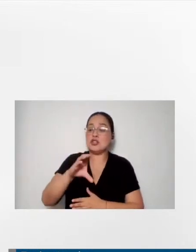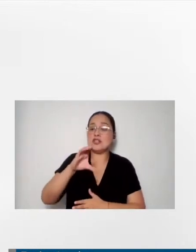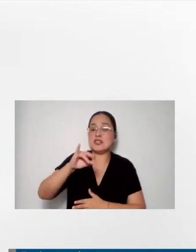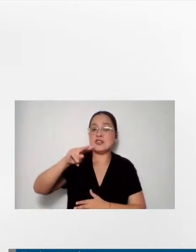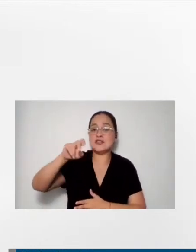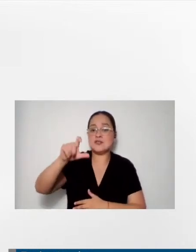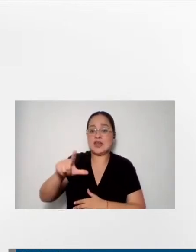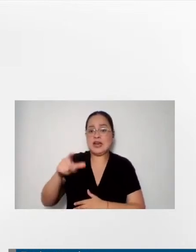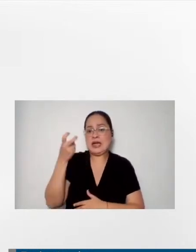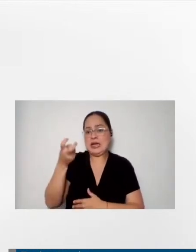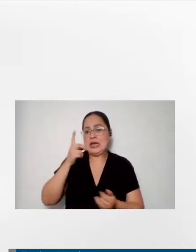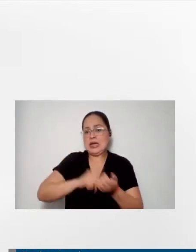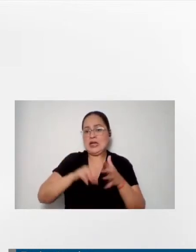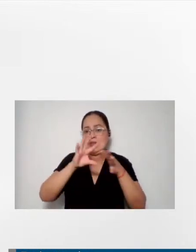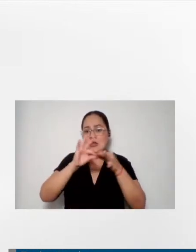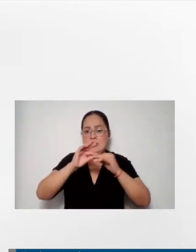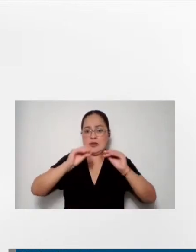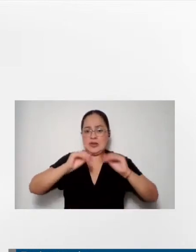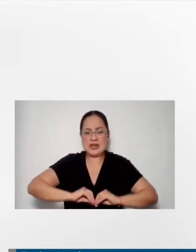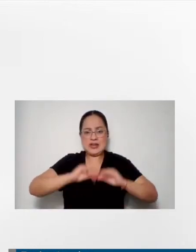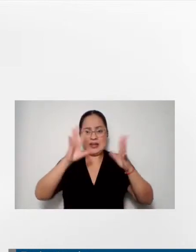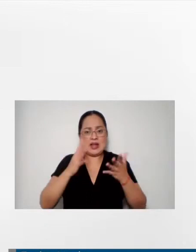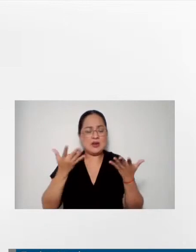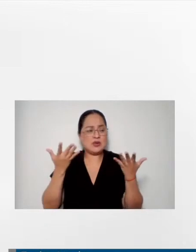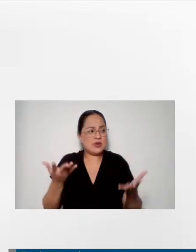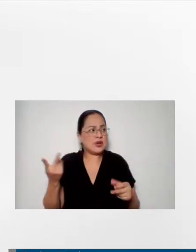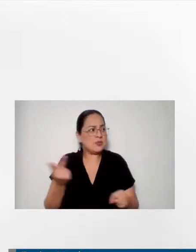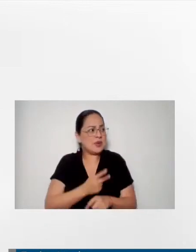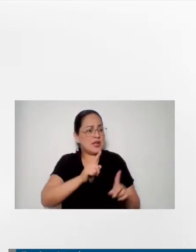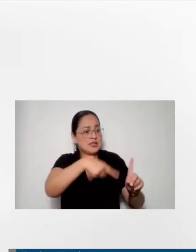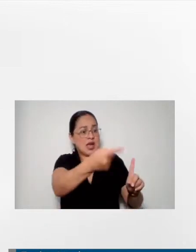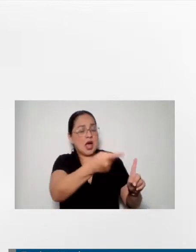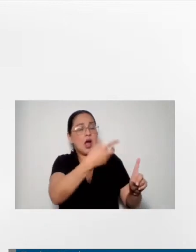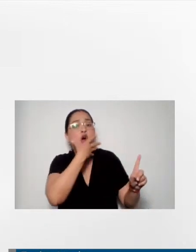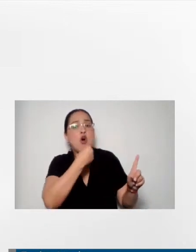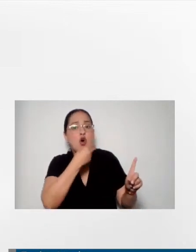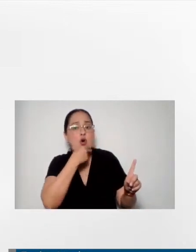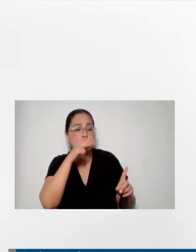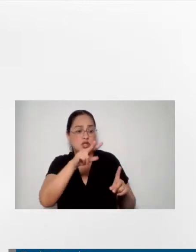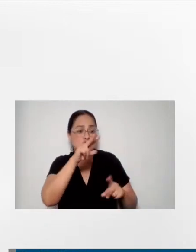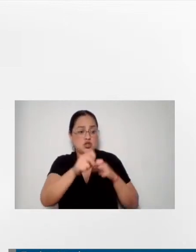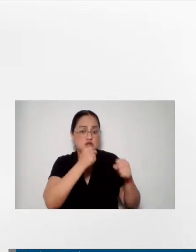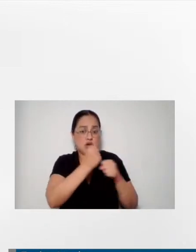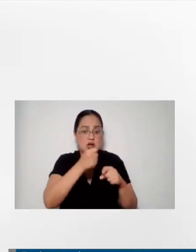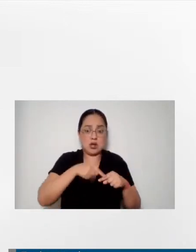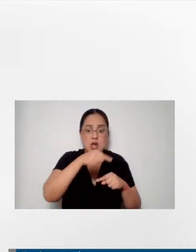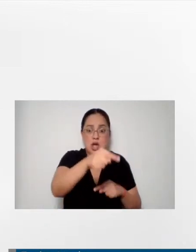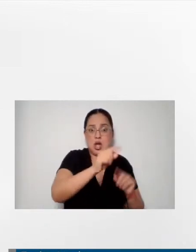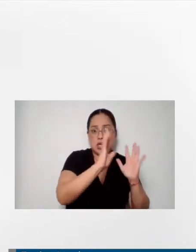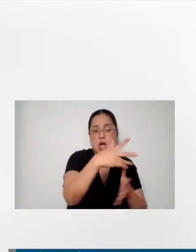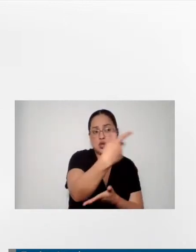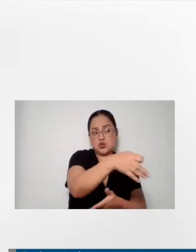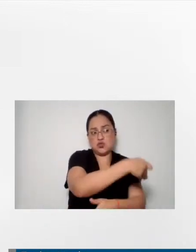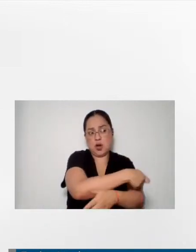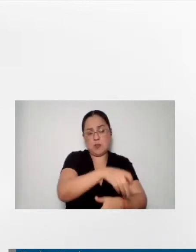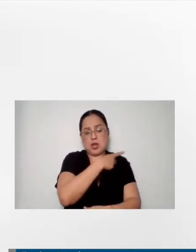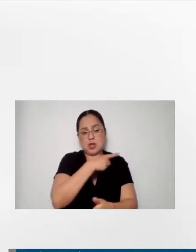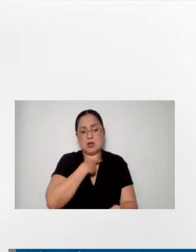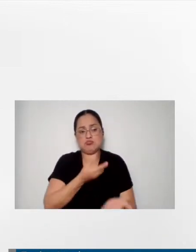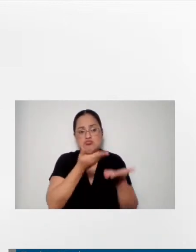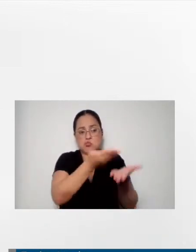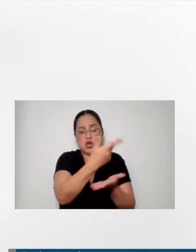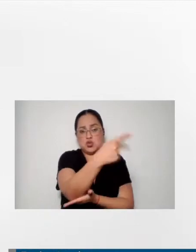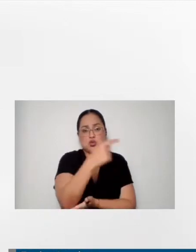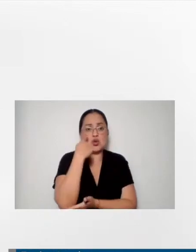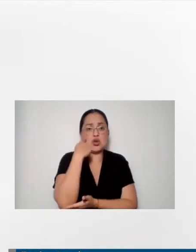porque está hablando de ese hombre proveedor, ¿no? O sea, el hombre proveedor, pues a los 18 años ya que tenga su propia familia y la mantenga, y la